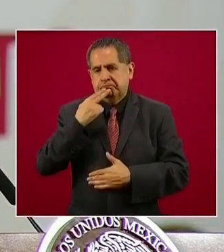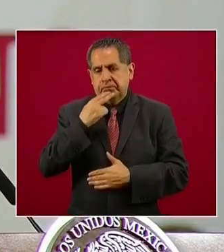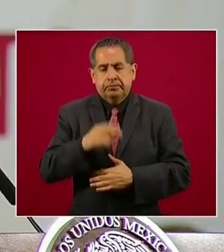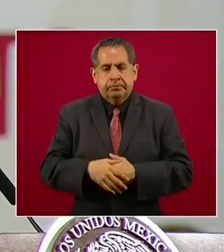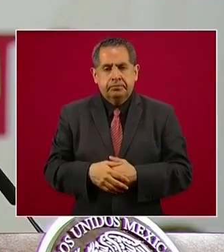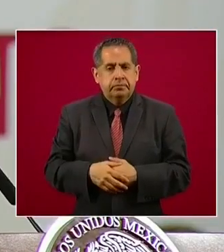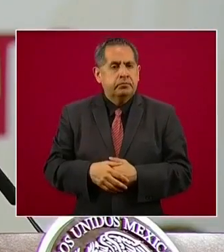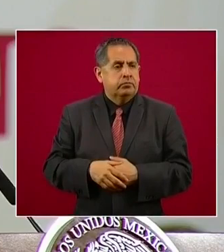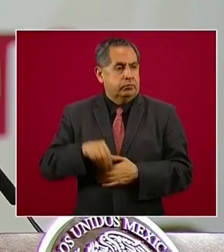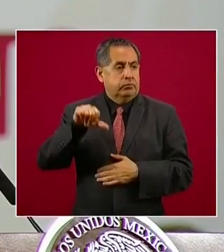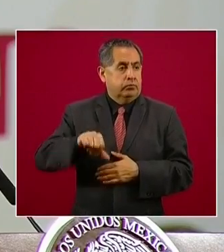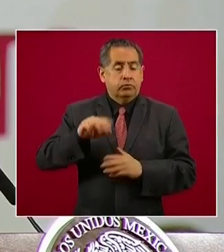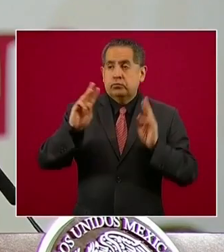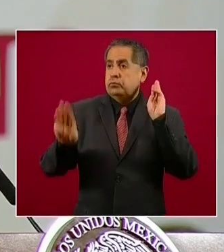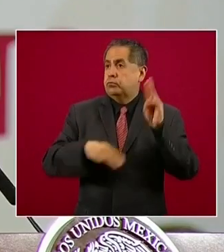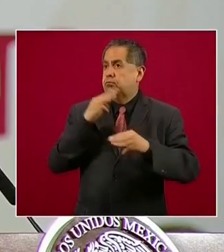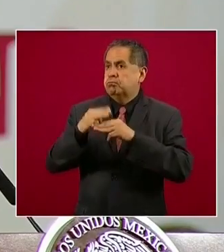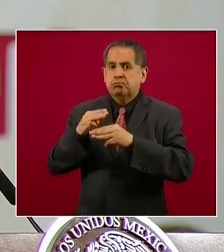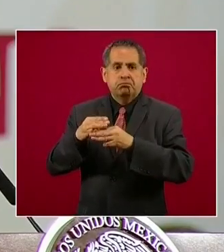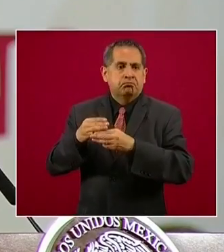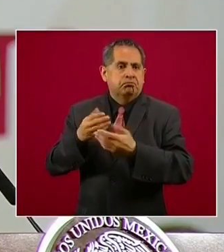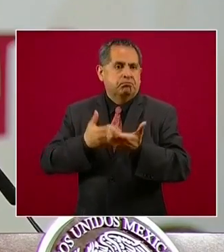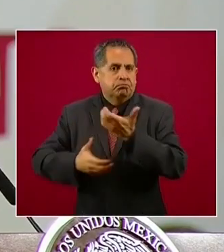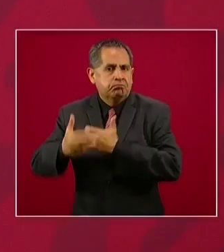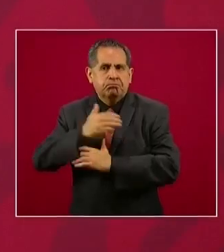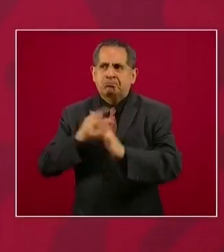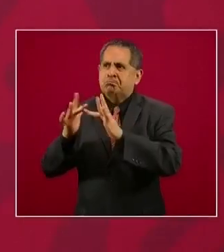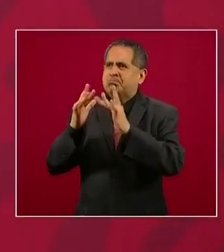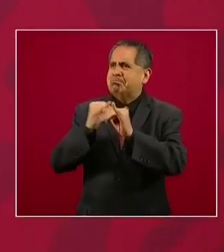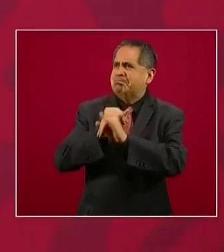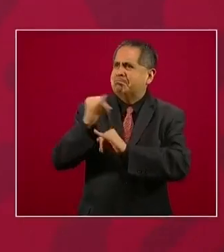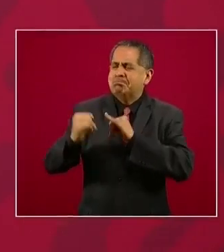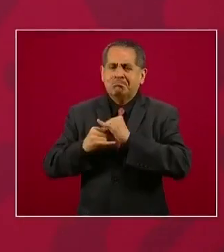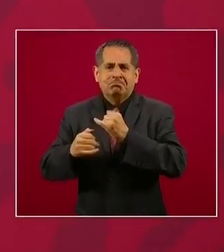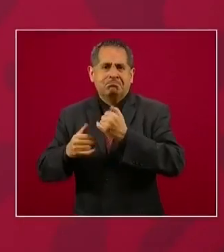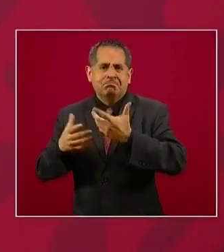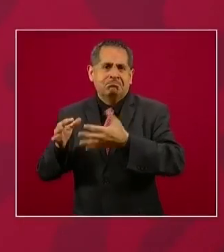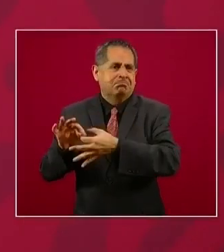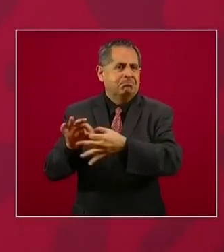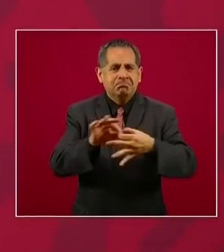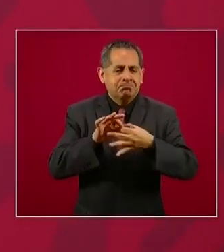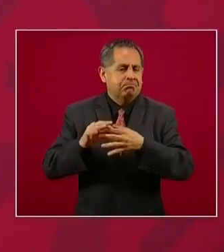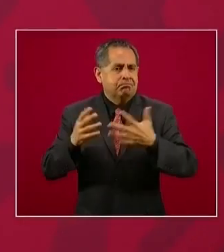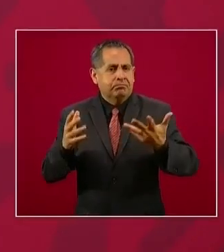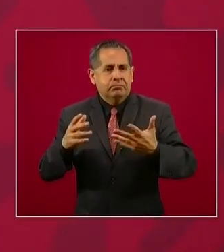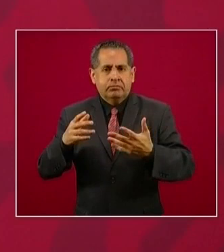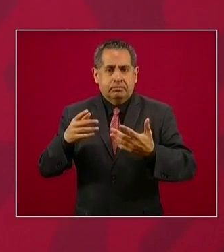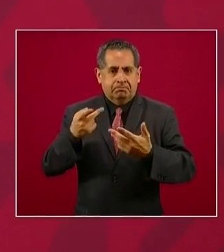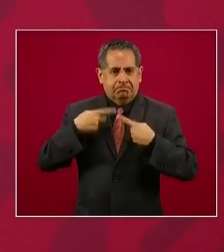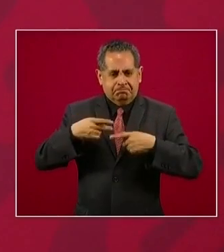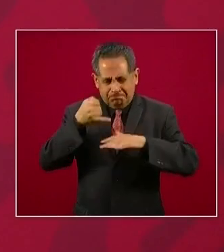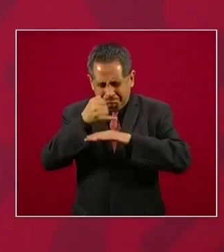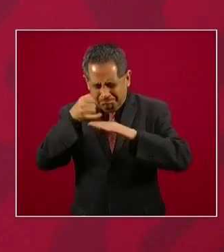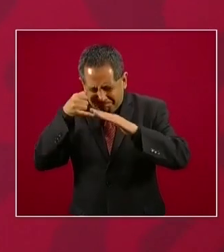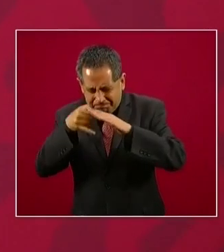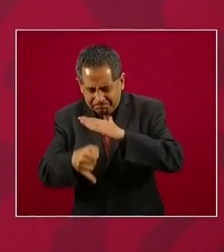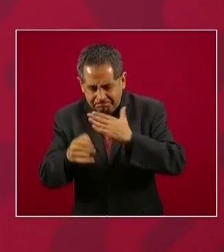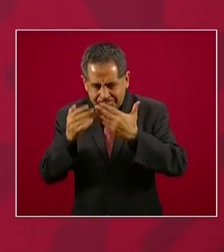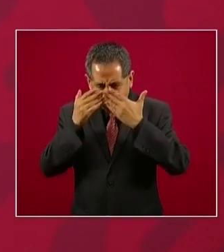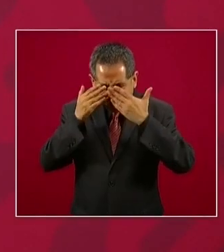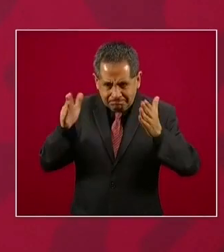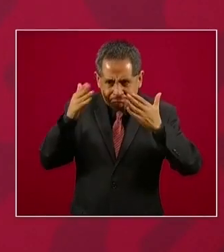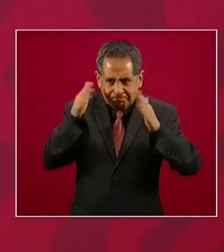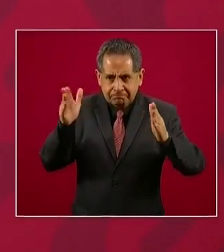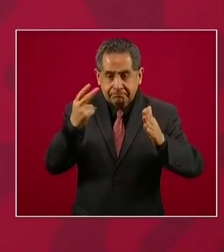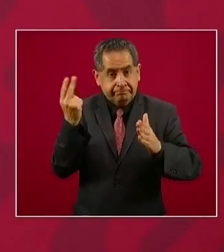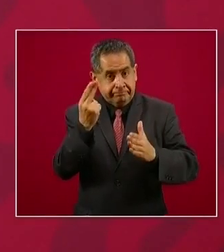mundo mucho más global y competitivo e inmerso de lleno en la civilización del conocimiento estoy convencido